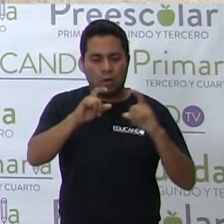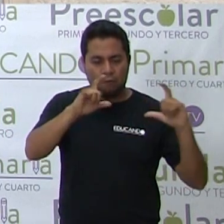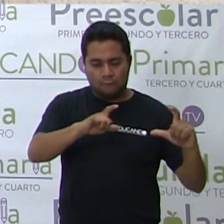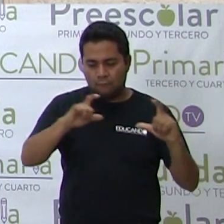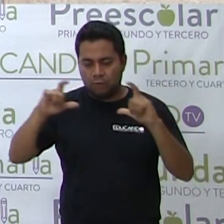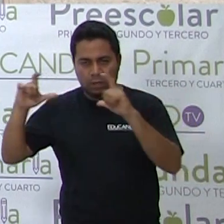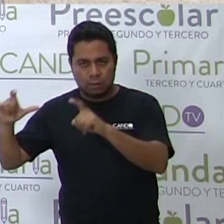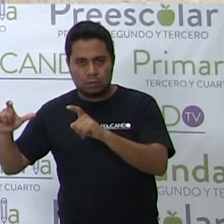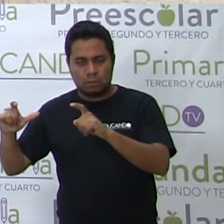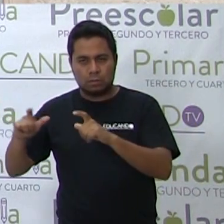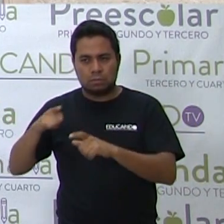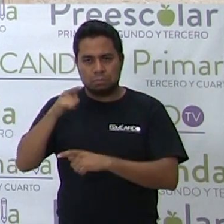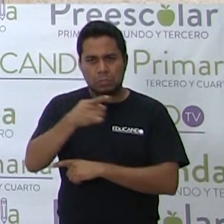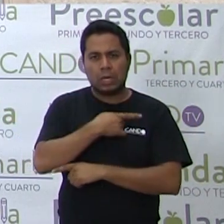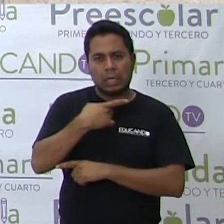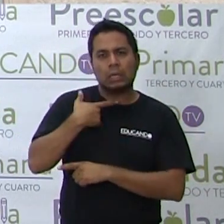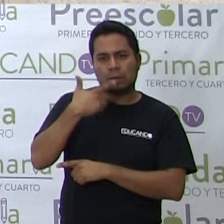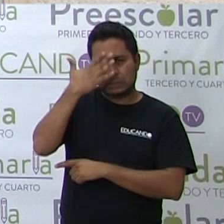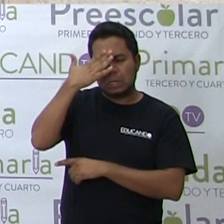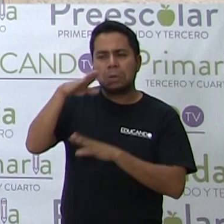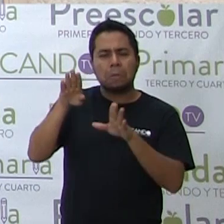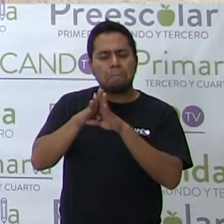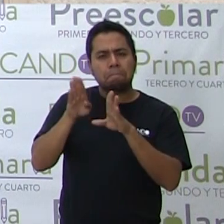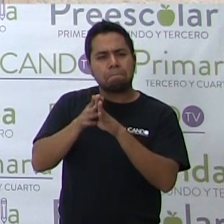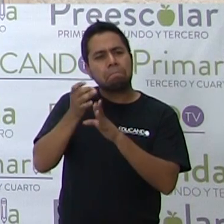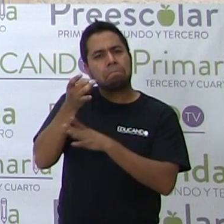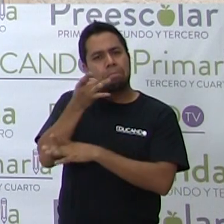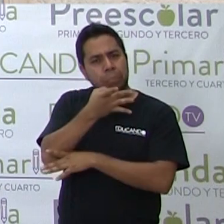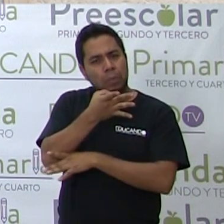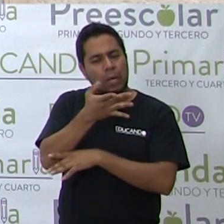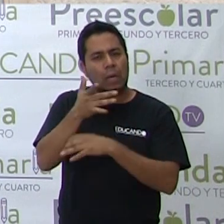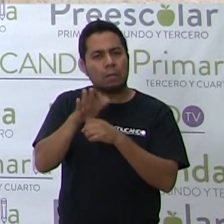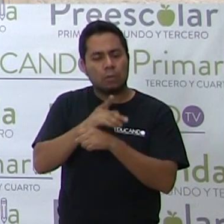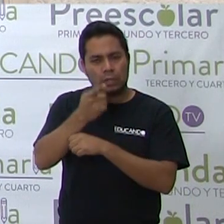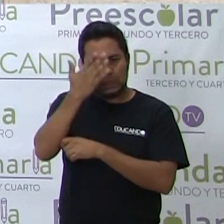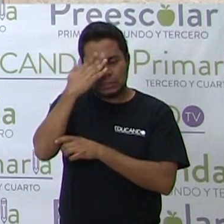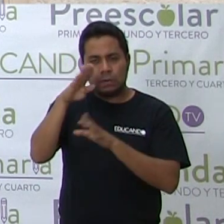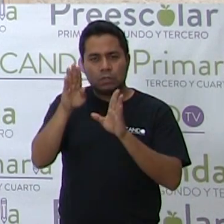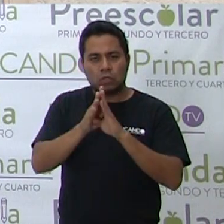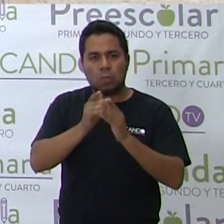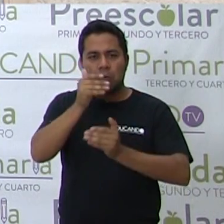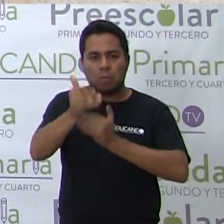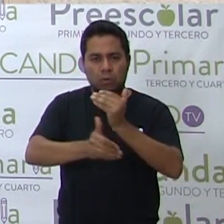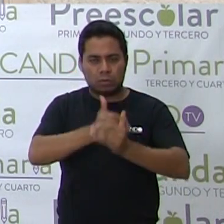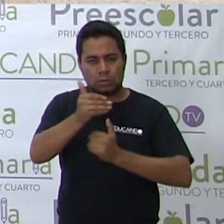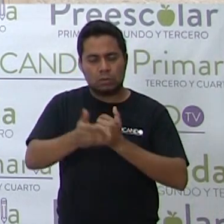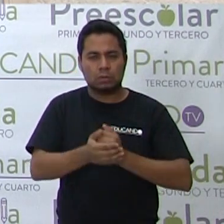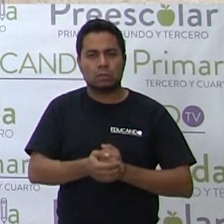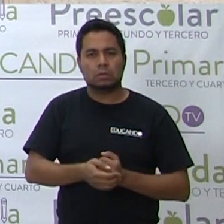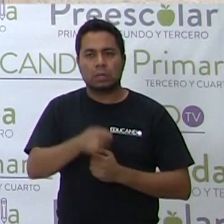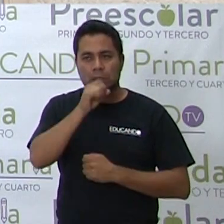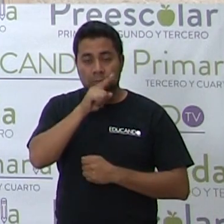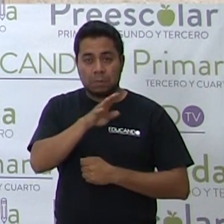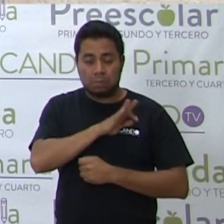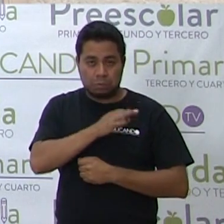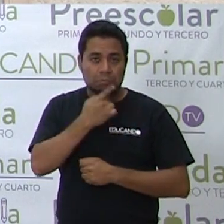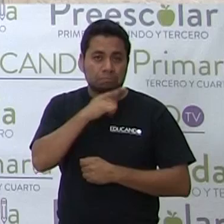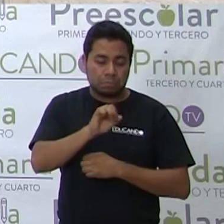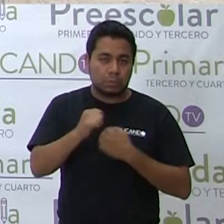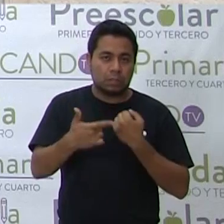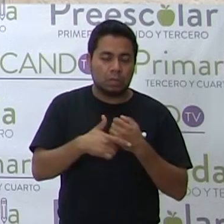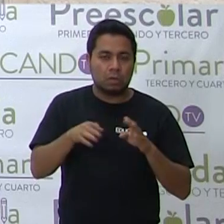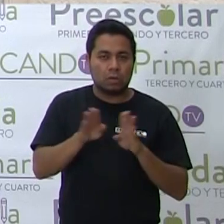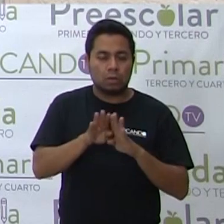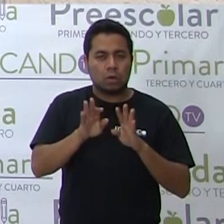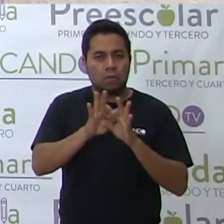factorización Y ustedes ya van a saber cómo Sí porque que ya van a saber el procedimiento también les pueden decir háganlo por